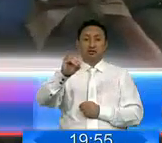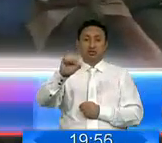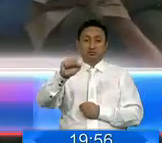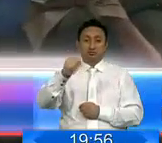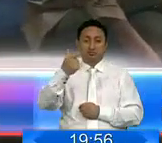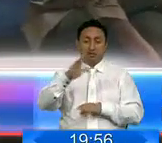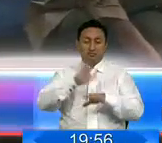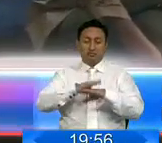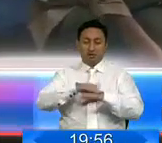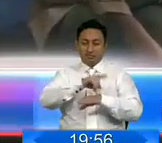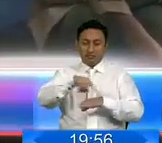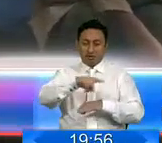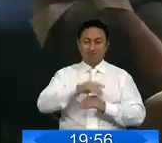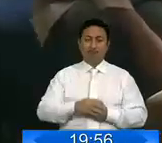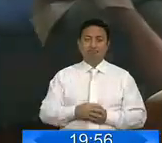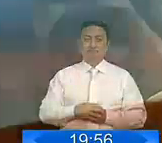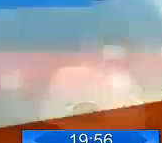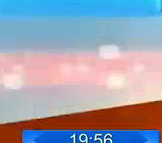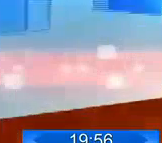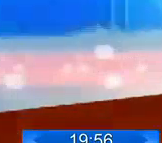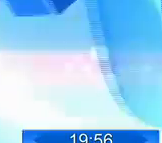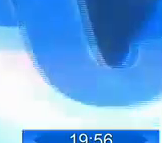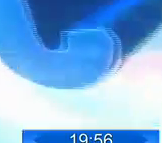informó Carolina Basante.